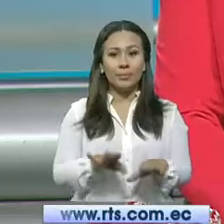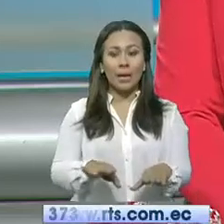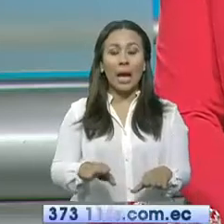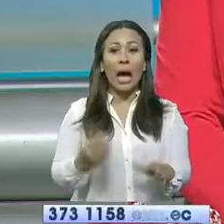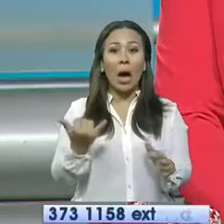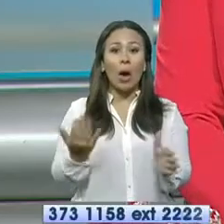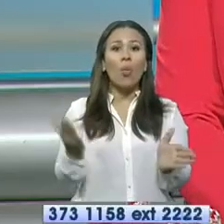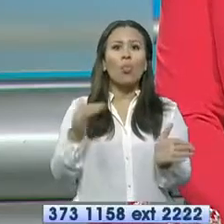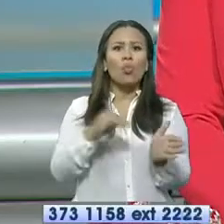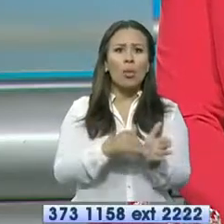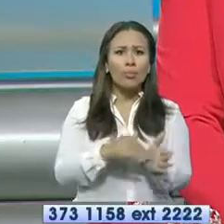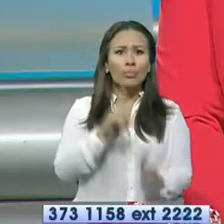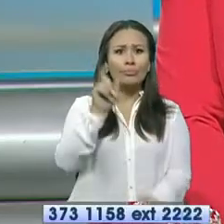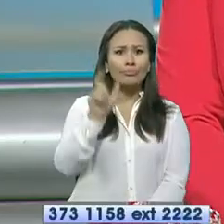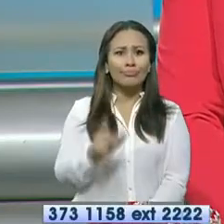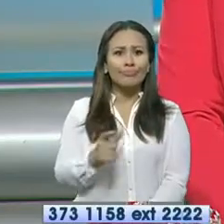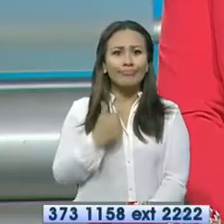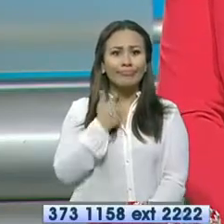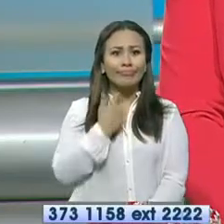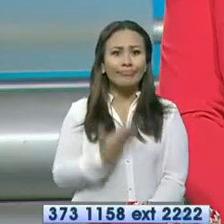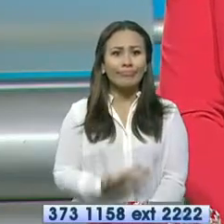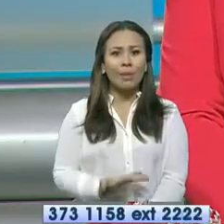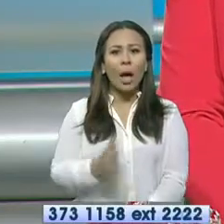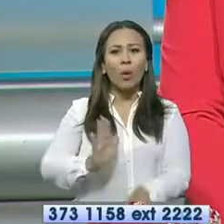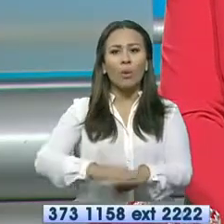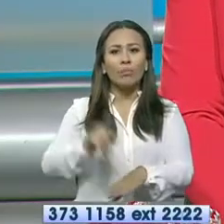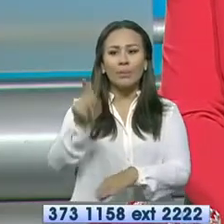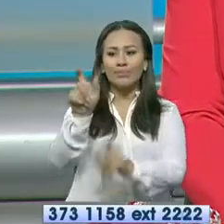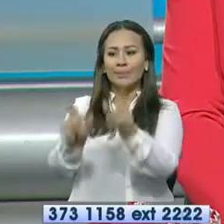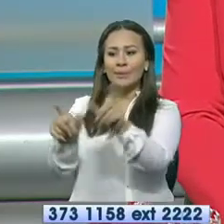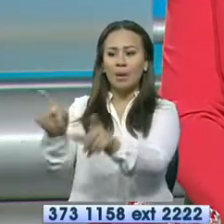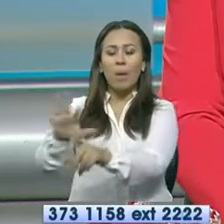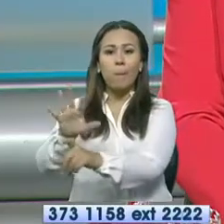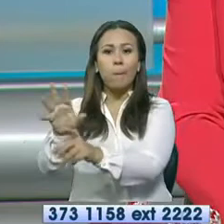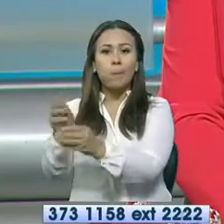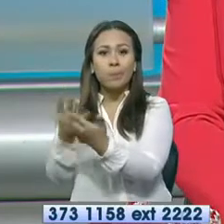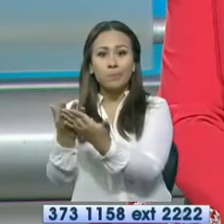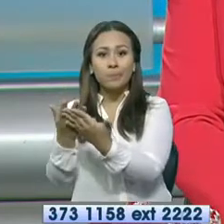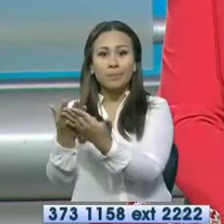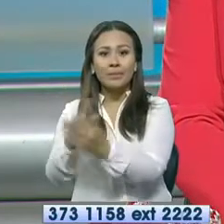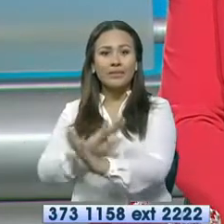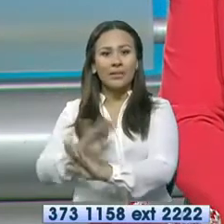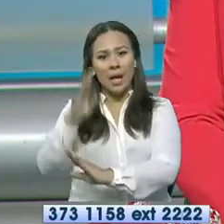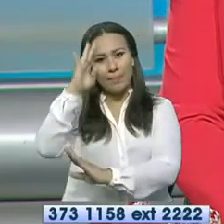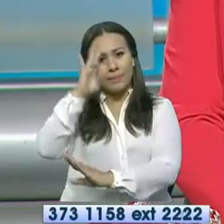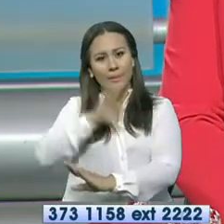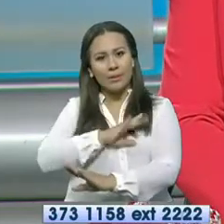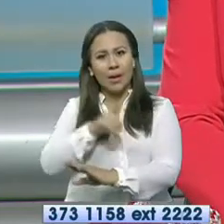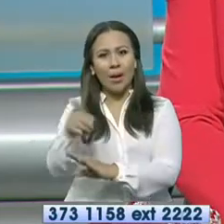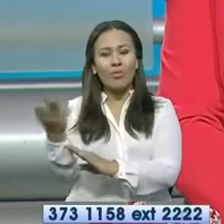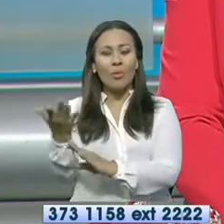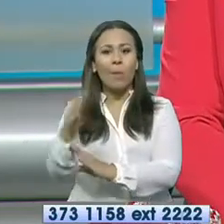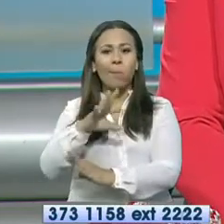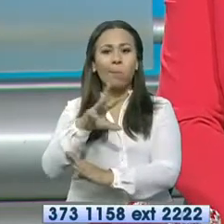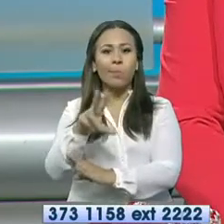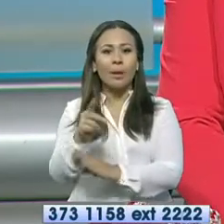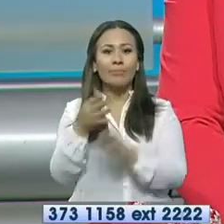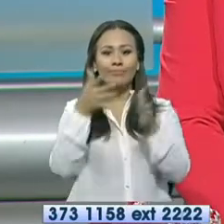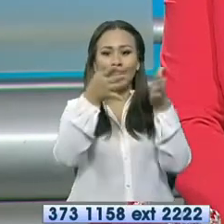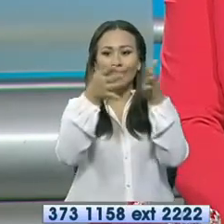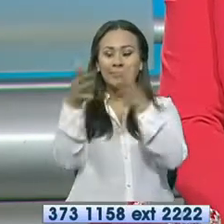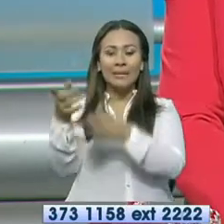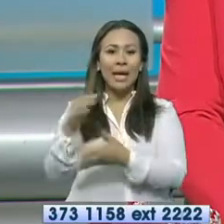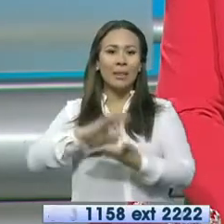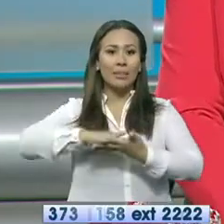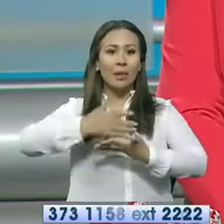Aparece un nuevo perjudicado de la banda delictiva que capturó la policía tras una persecución en Guayaquil y luego de robar en un local de venta de equipos